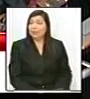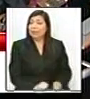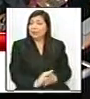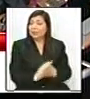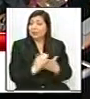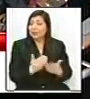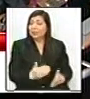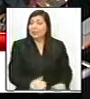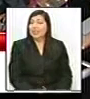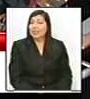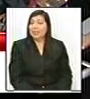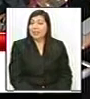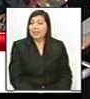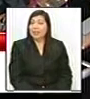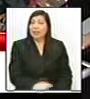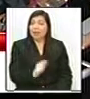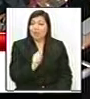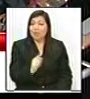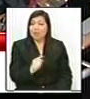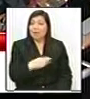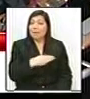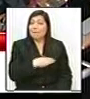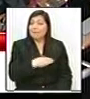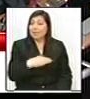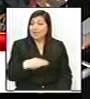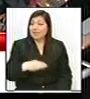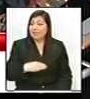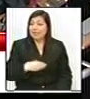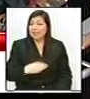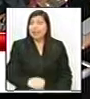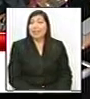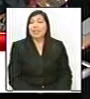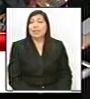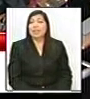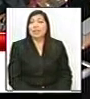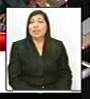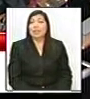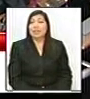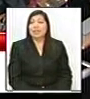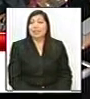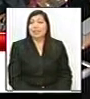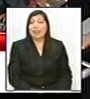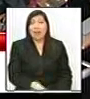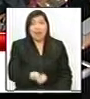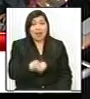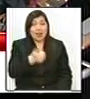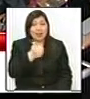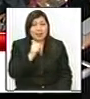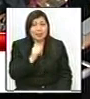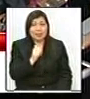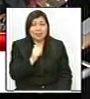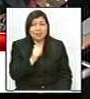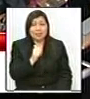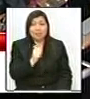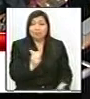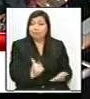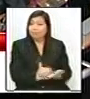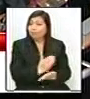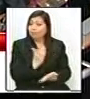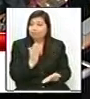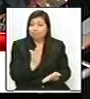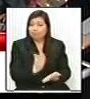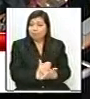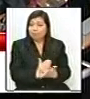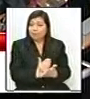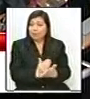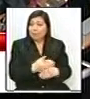saludar a usted y al ministerio, que el día de ayer hubo un problema